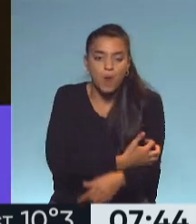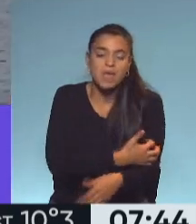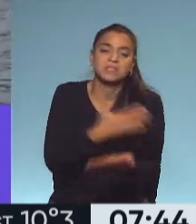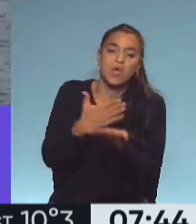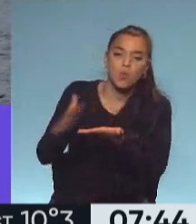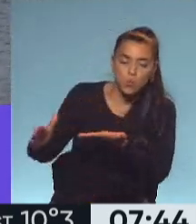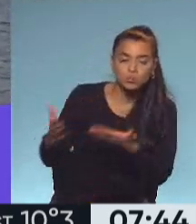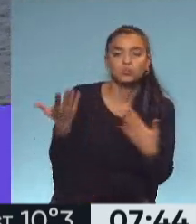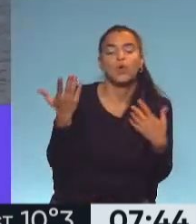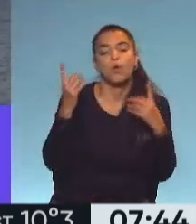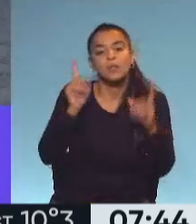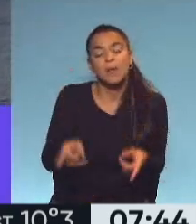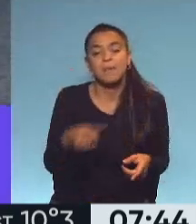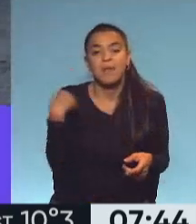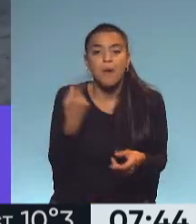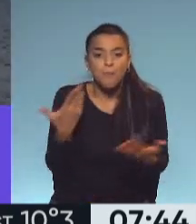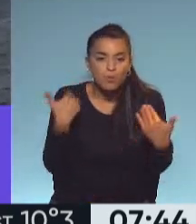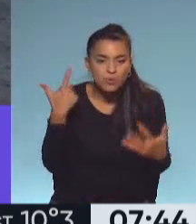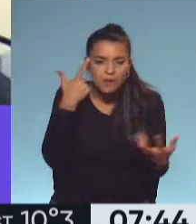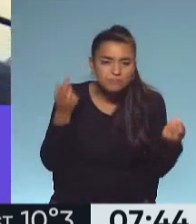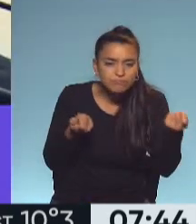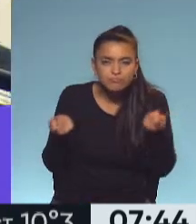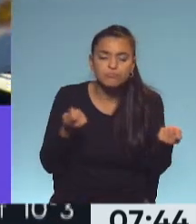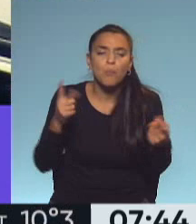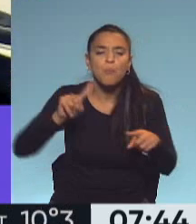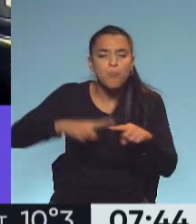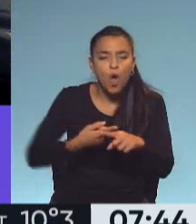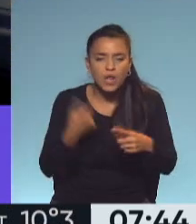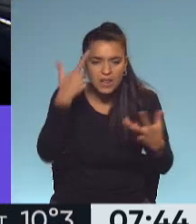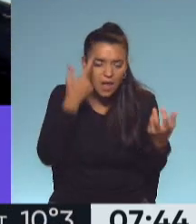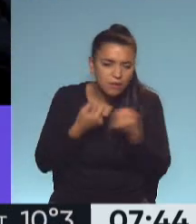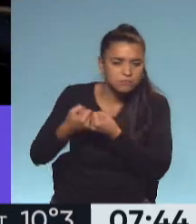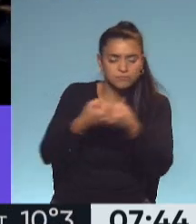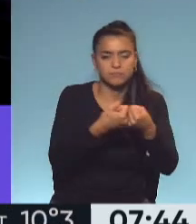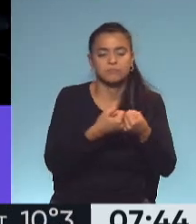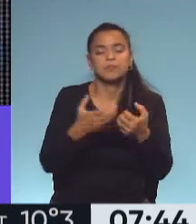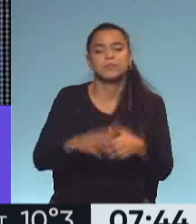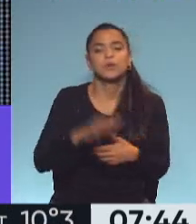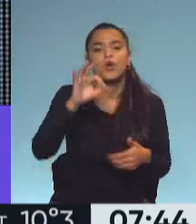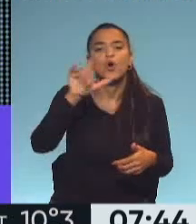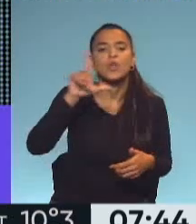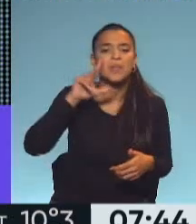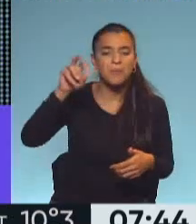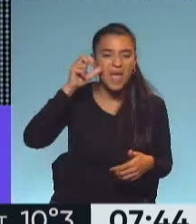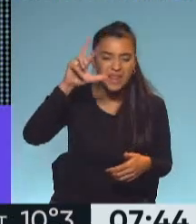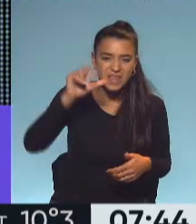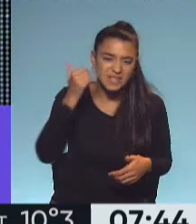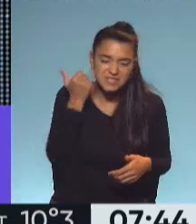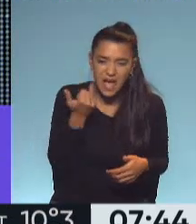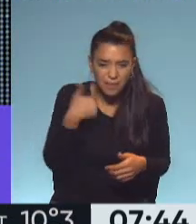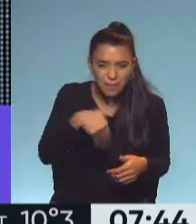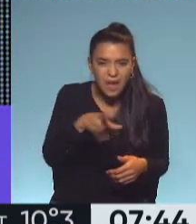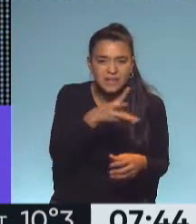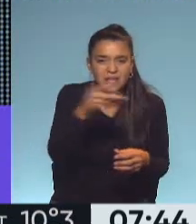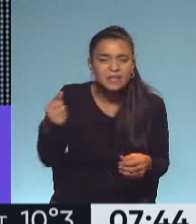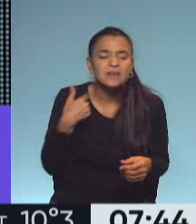y la posibilidad que tenemos de coordinar políticas para rechazar esto, ¿no? Oliveri, para cerrar le pido una reflexión,